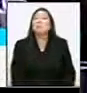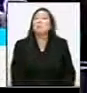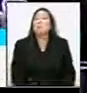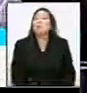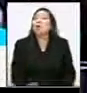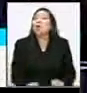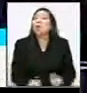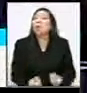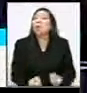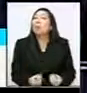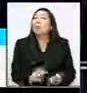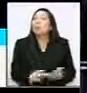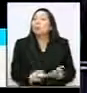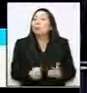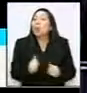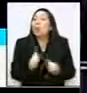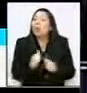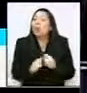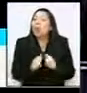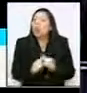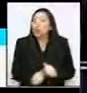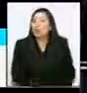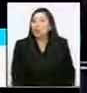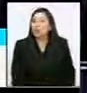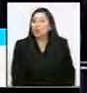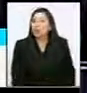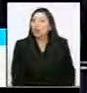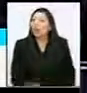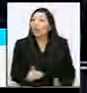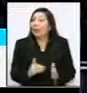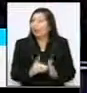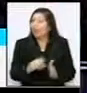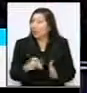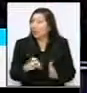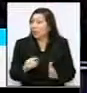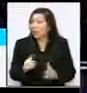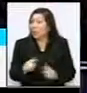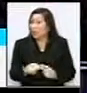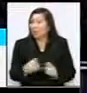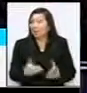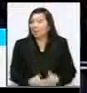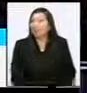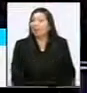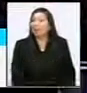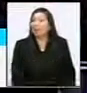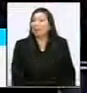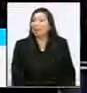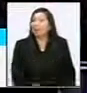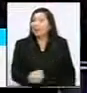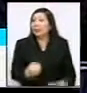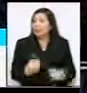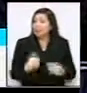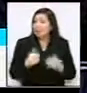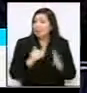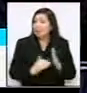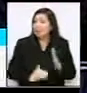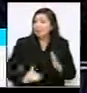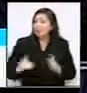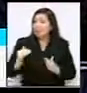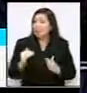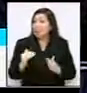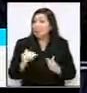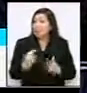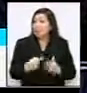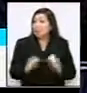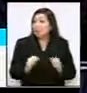como fruto del número de diputados que tiene en la Cámara. Si tiene la mayoría, es